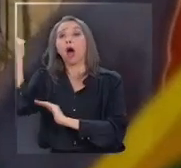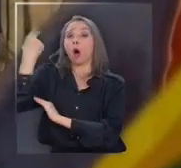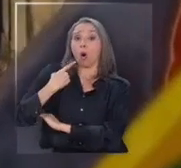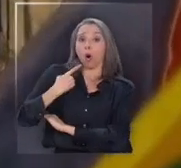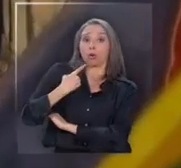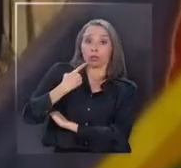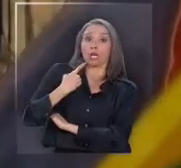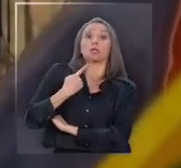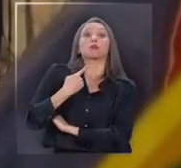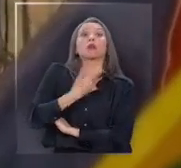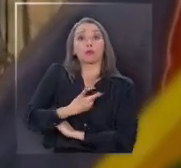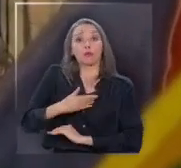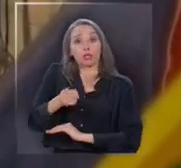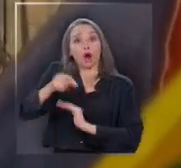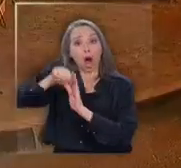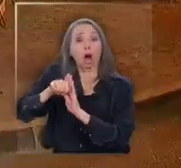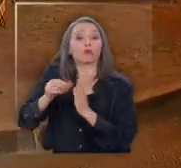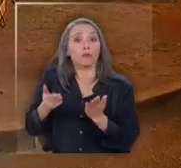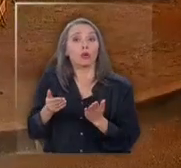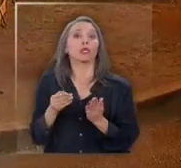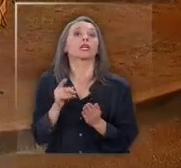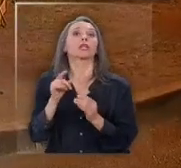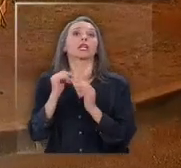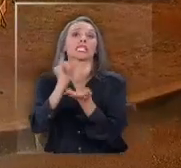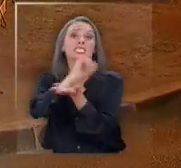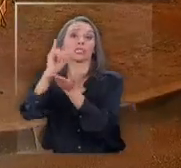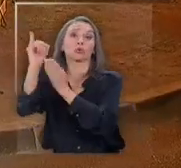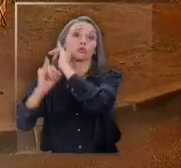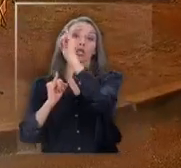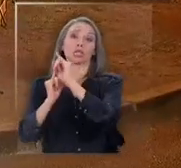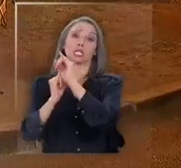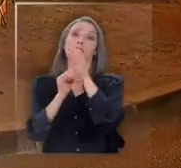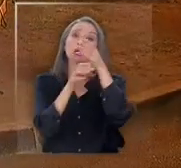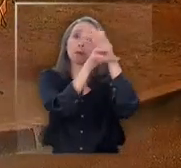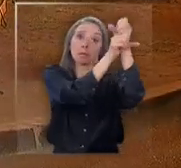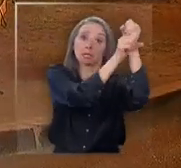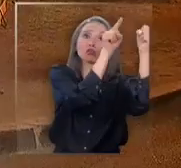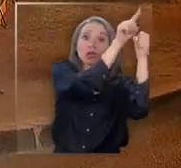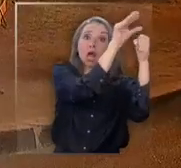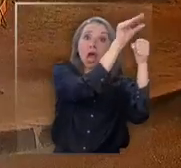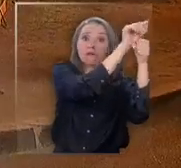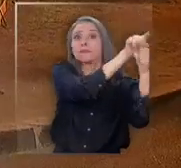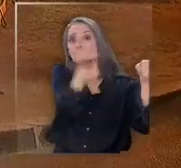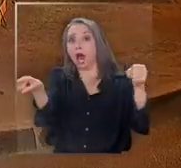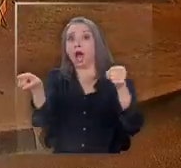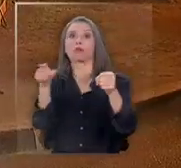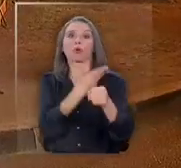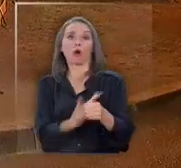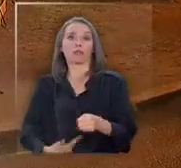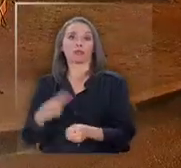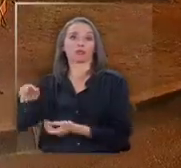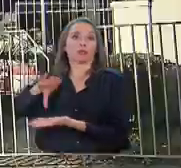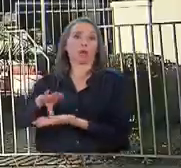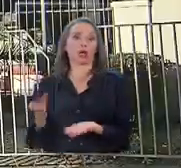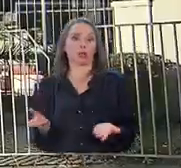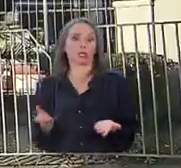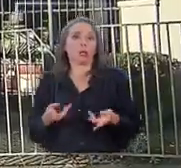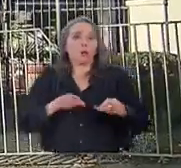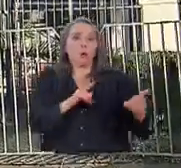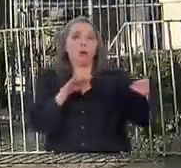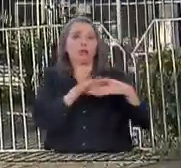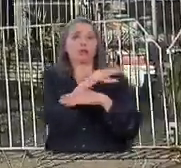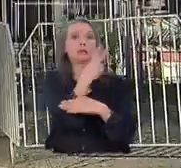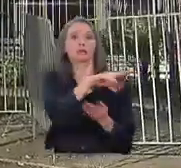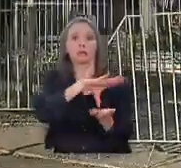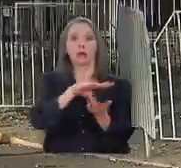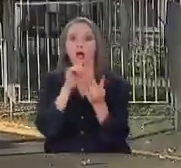tenemos que forzar desde organismos internacionales quizás presionar a los países para poder que estas personas entren acá hay